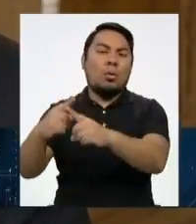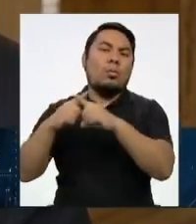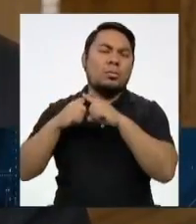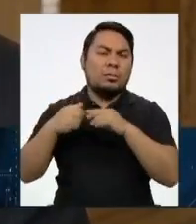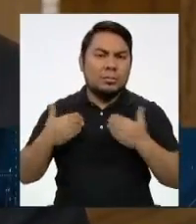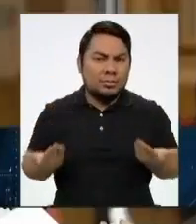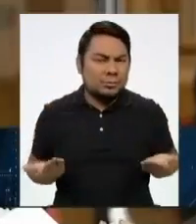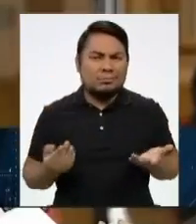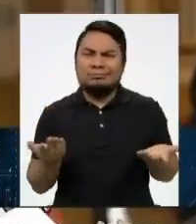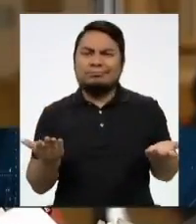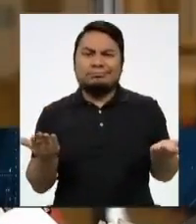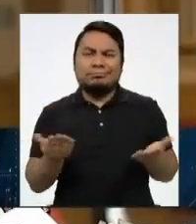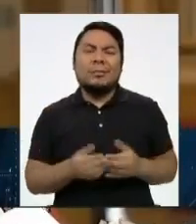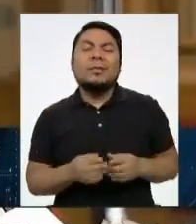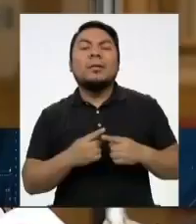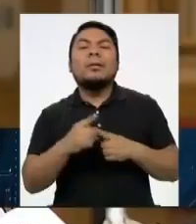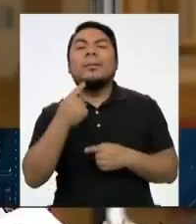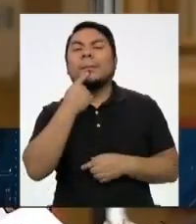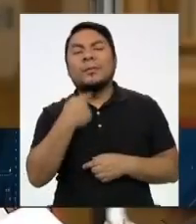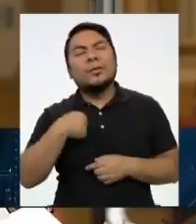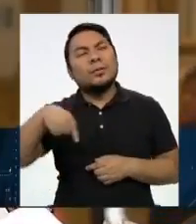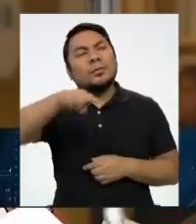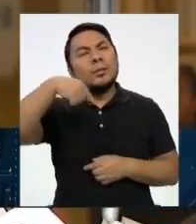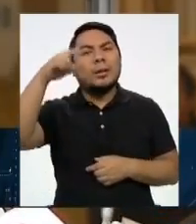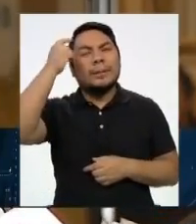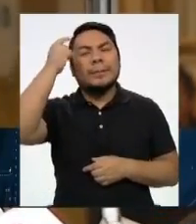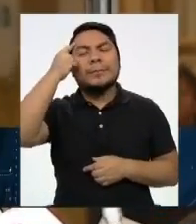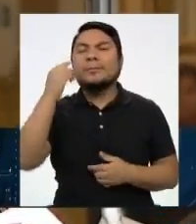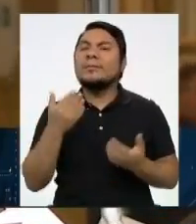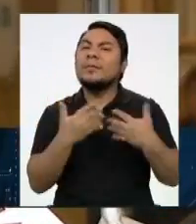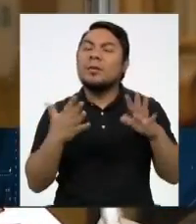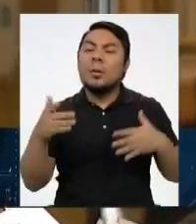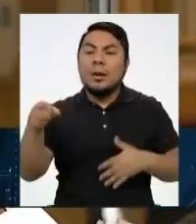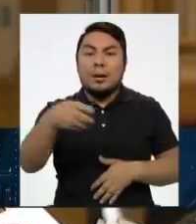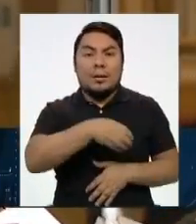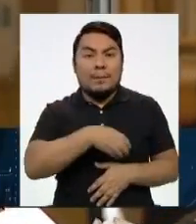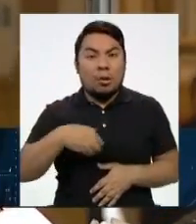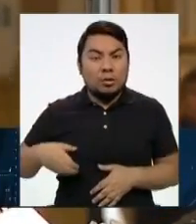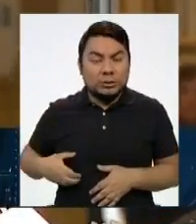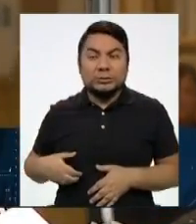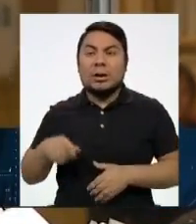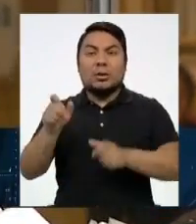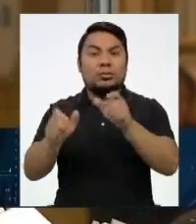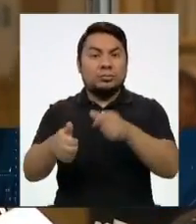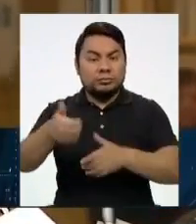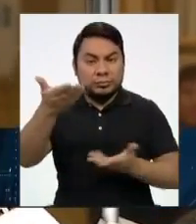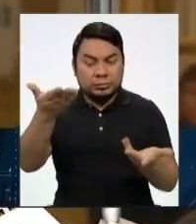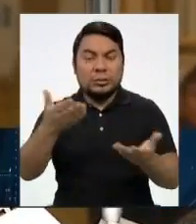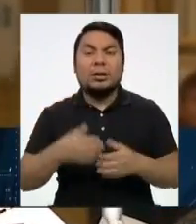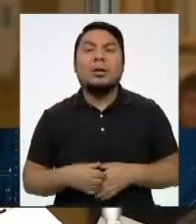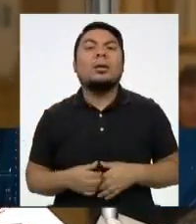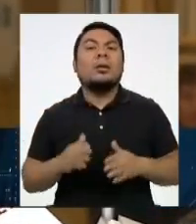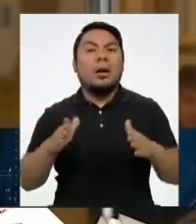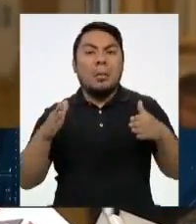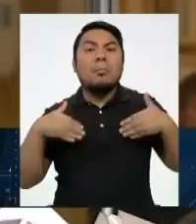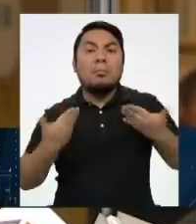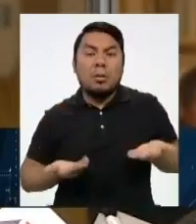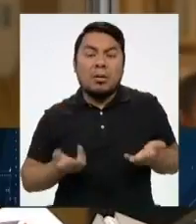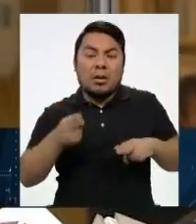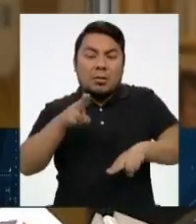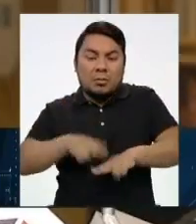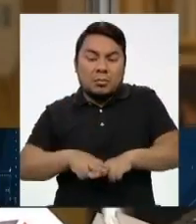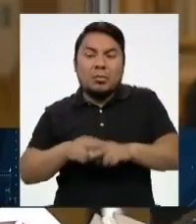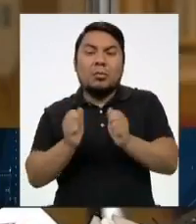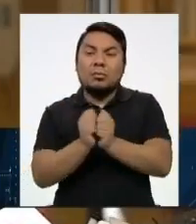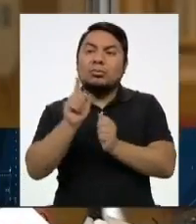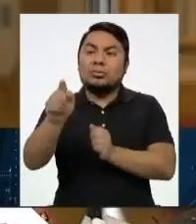merecía realmente una aclaración. Nosotros pensamos que cualquier parlamentario puede estar sentado al lado de